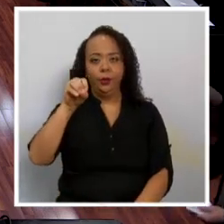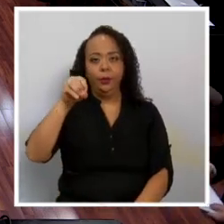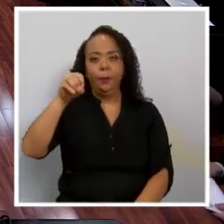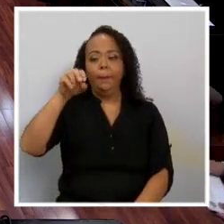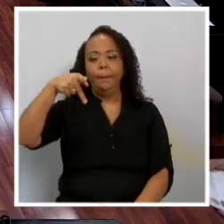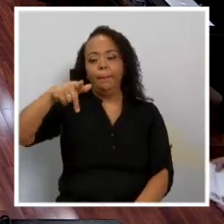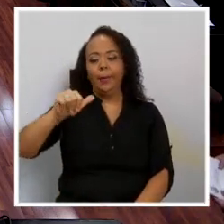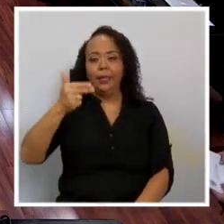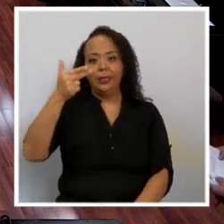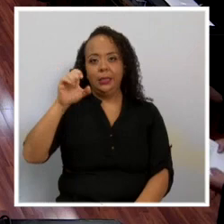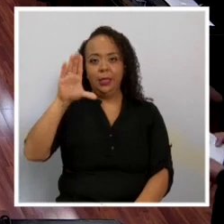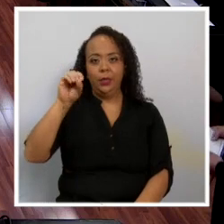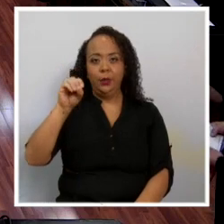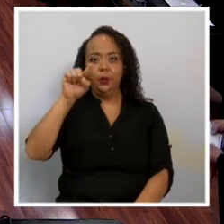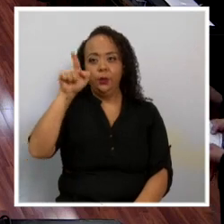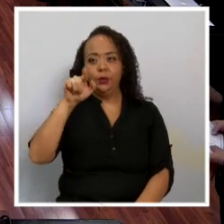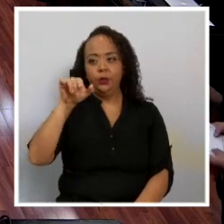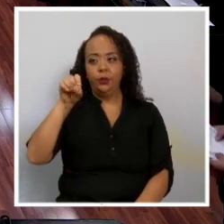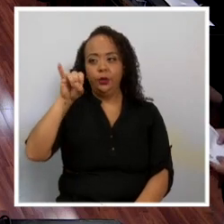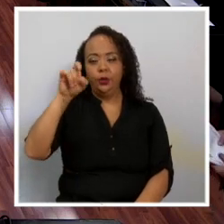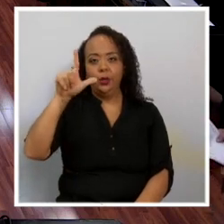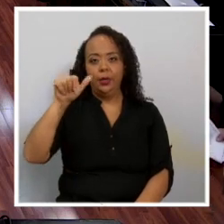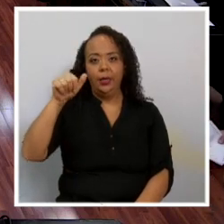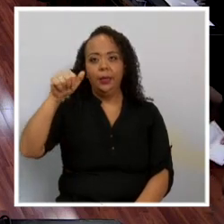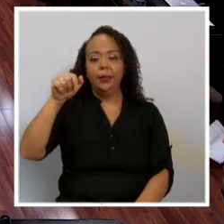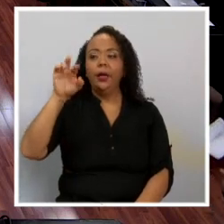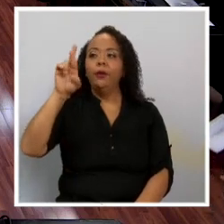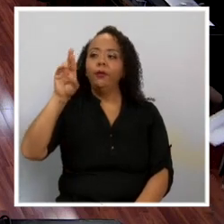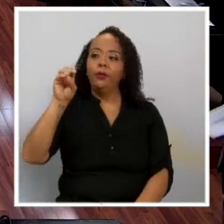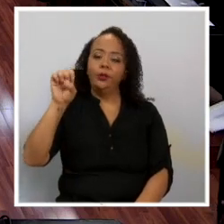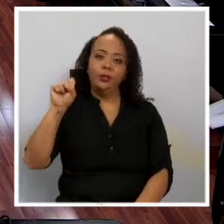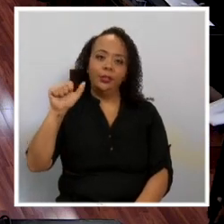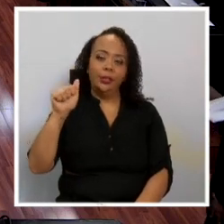Rosa. Y lo sugiere cerrar puertas.